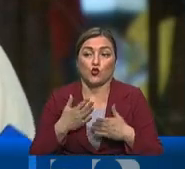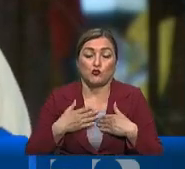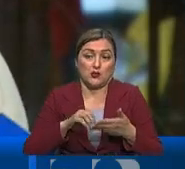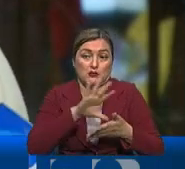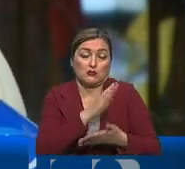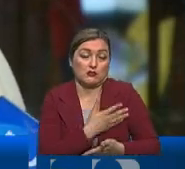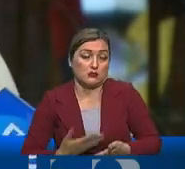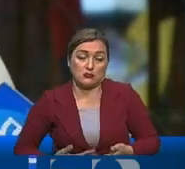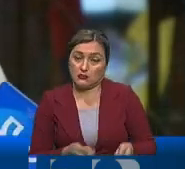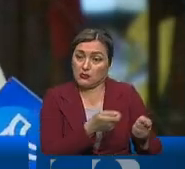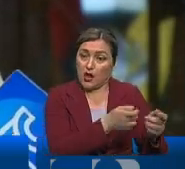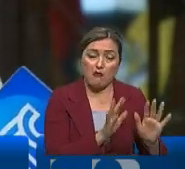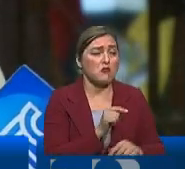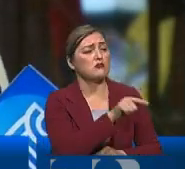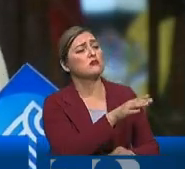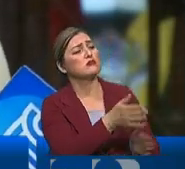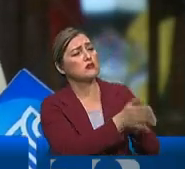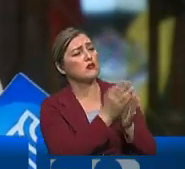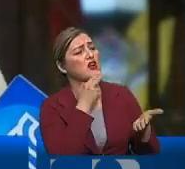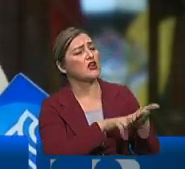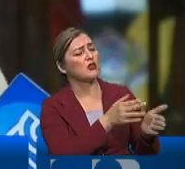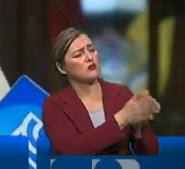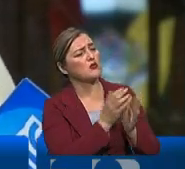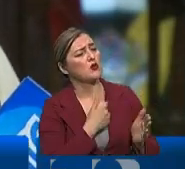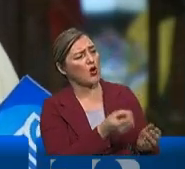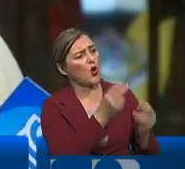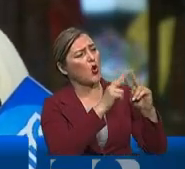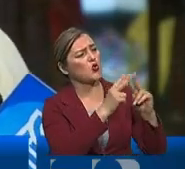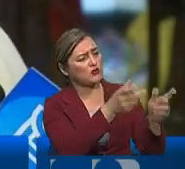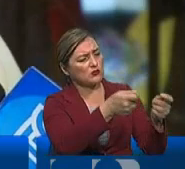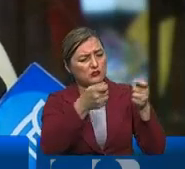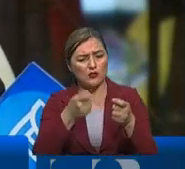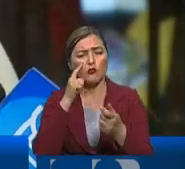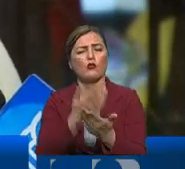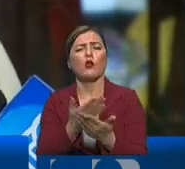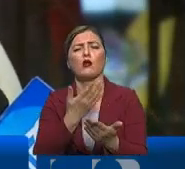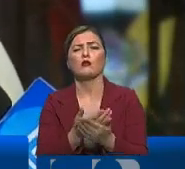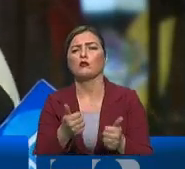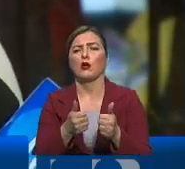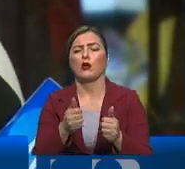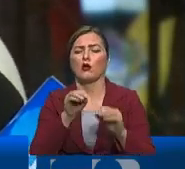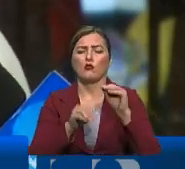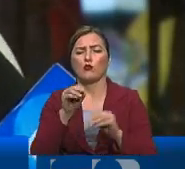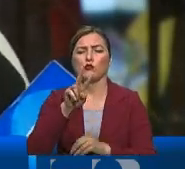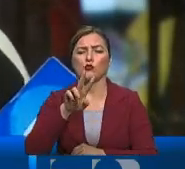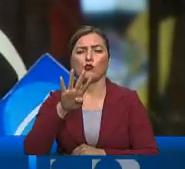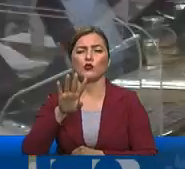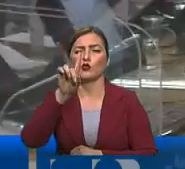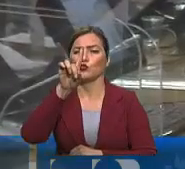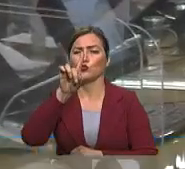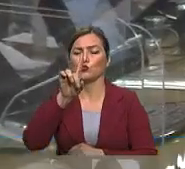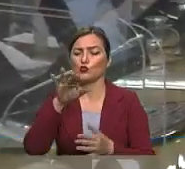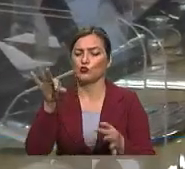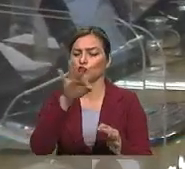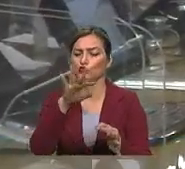que ese anexo nos hagan conocer para ver cuáles son las pruebas que argumentan este informe tan extenso de 241 hojas.